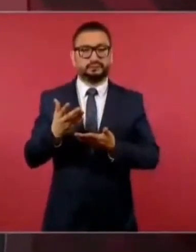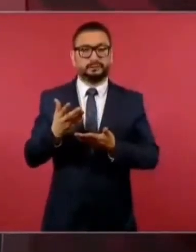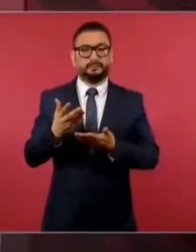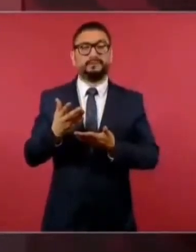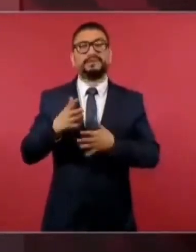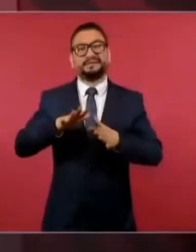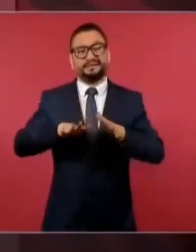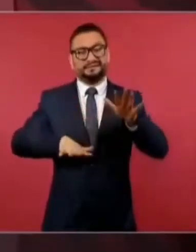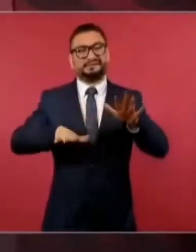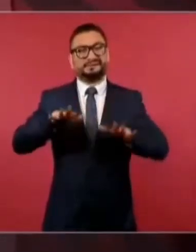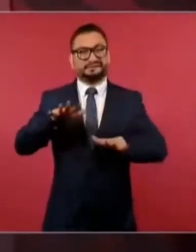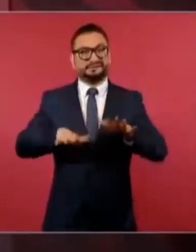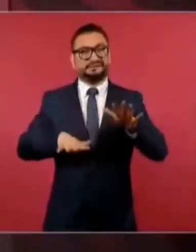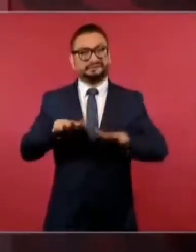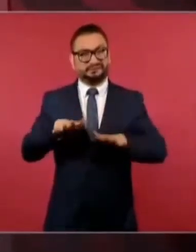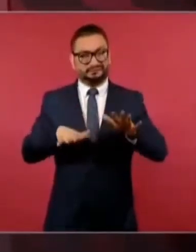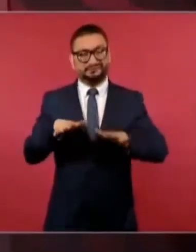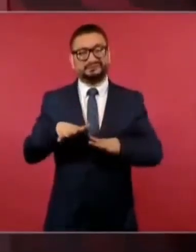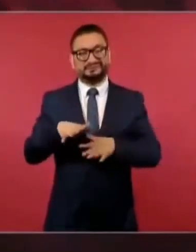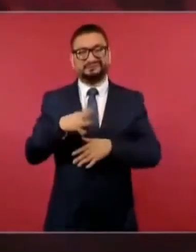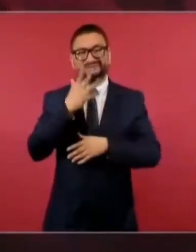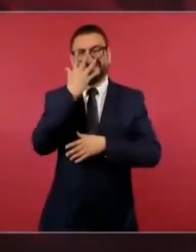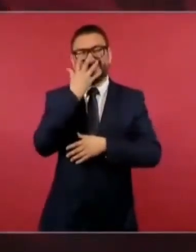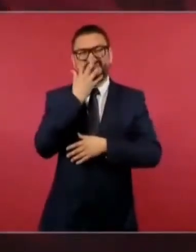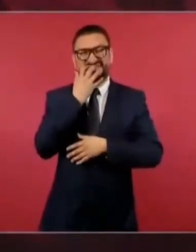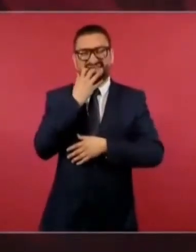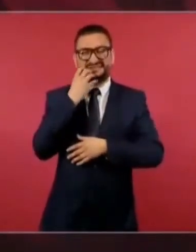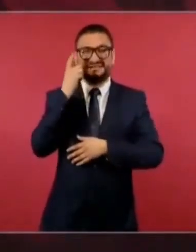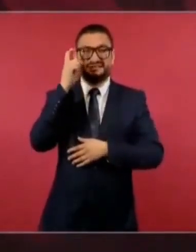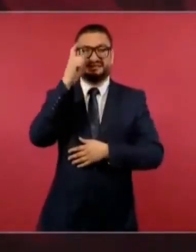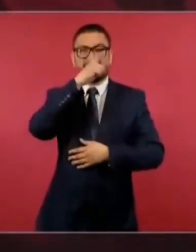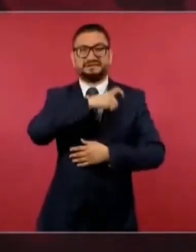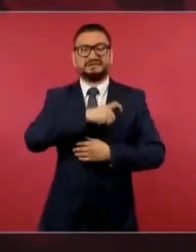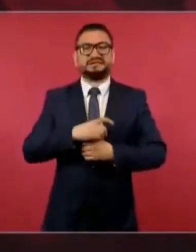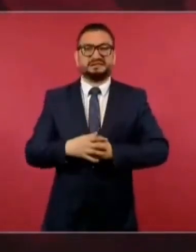a veces, y es muy triste,